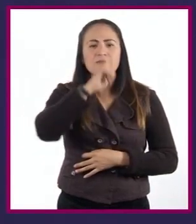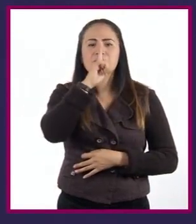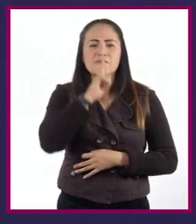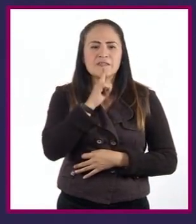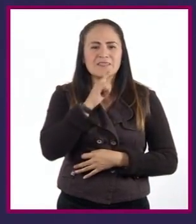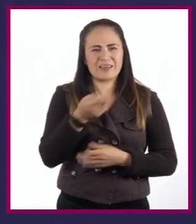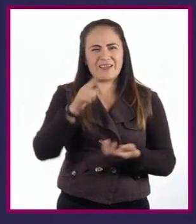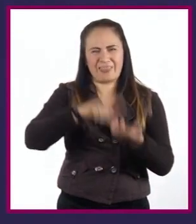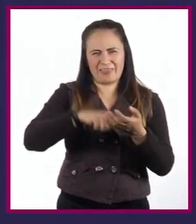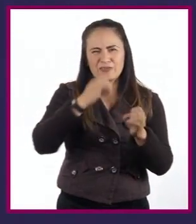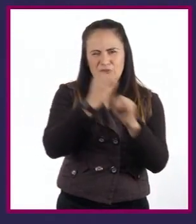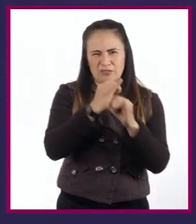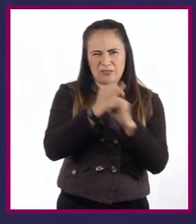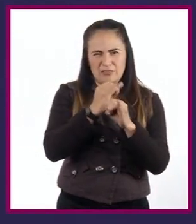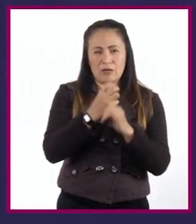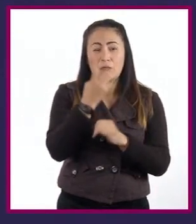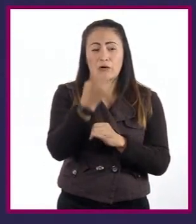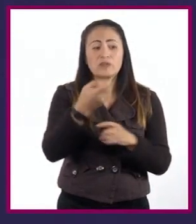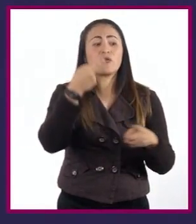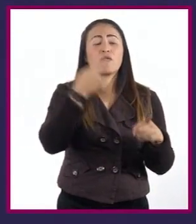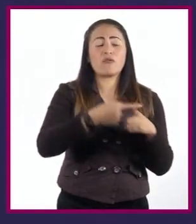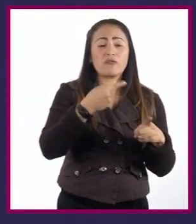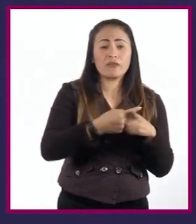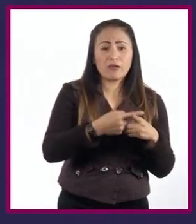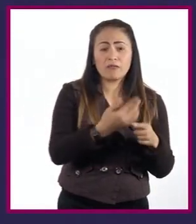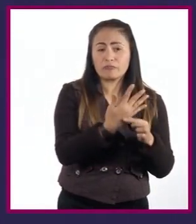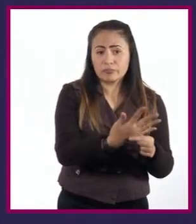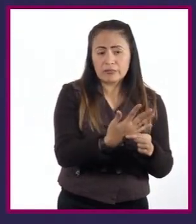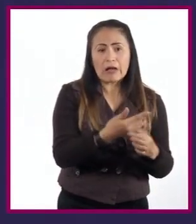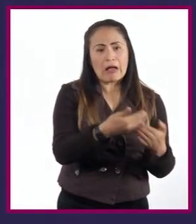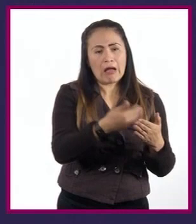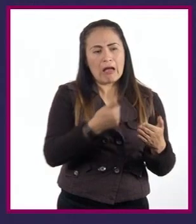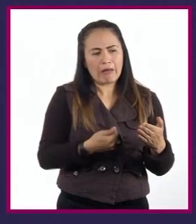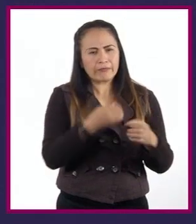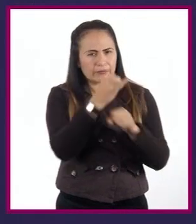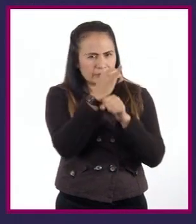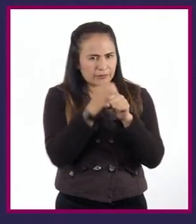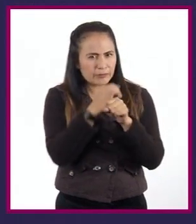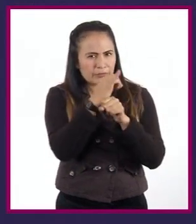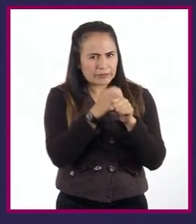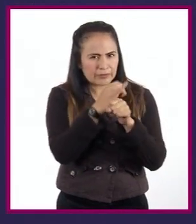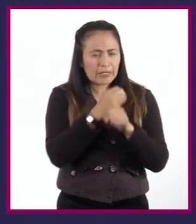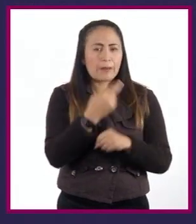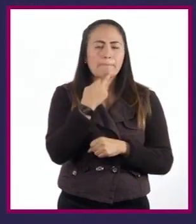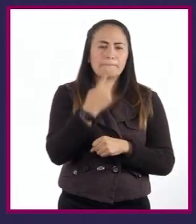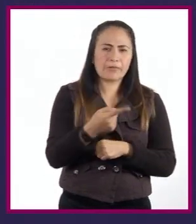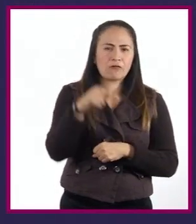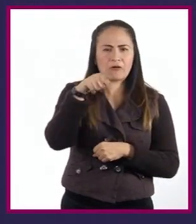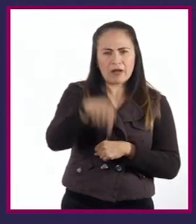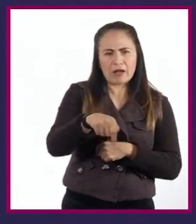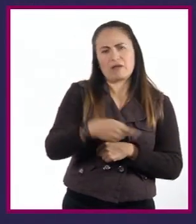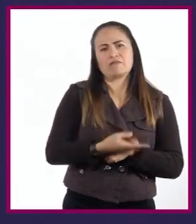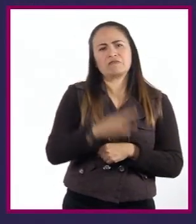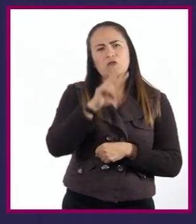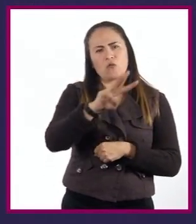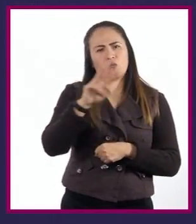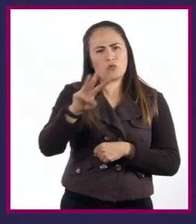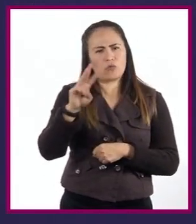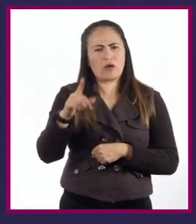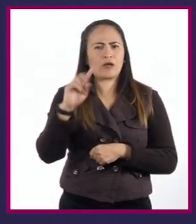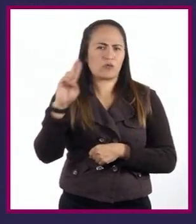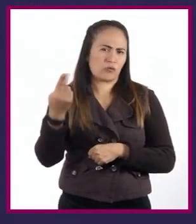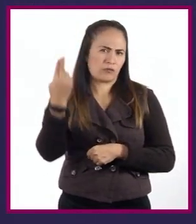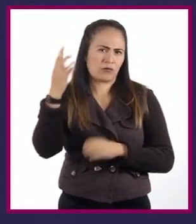lo que siempre deben verificar la fuente de donde provienen, prefiriendo sitios de internet de universidades y centros